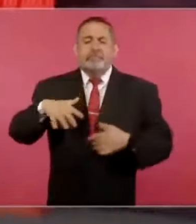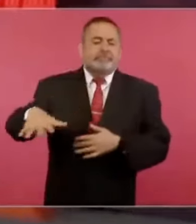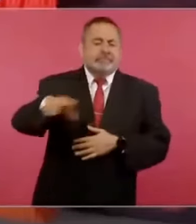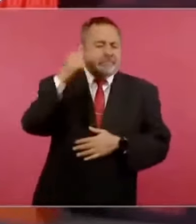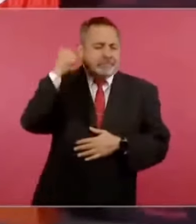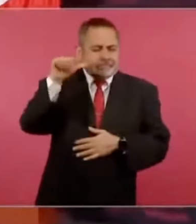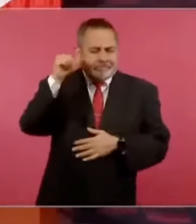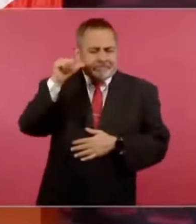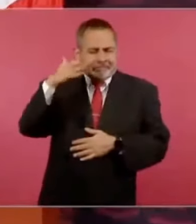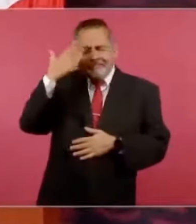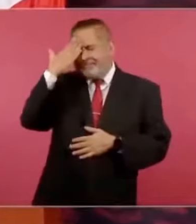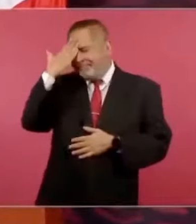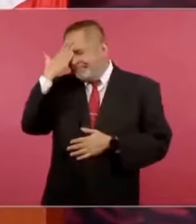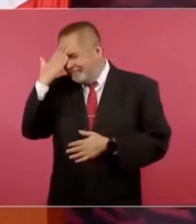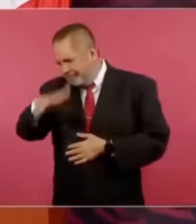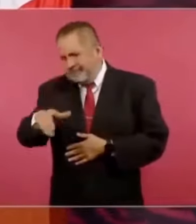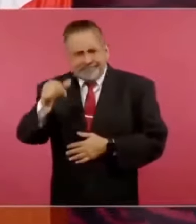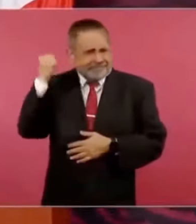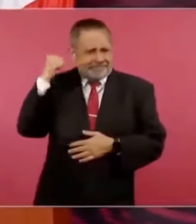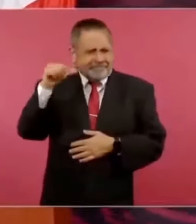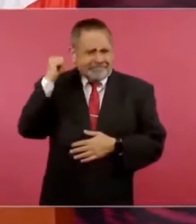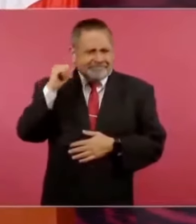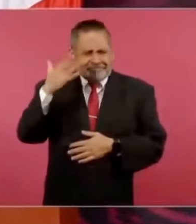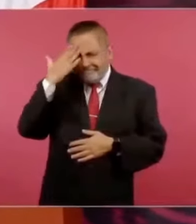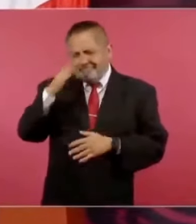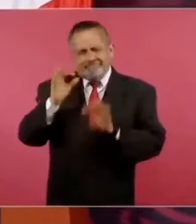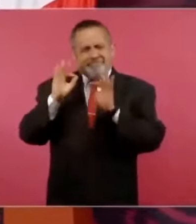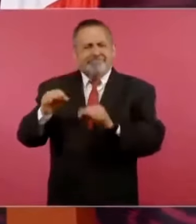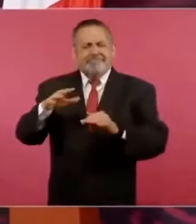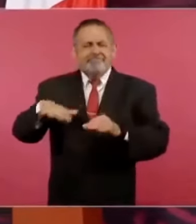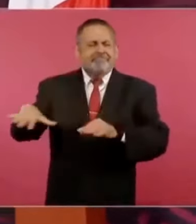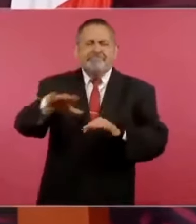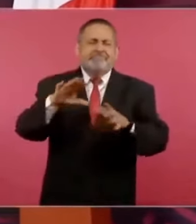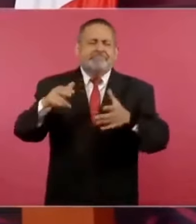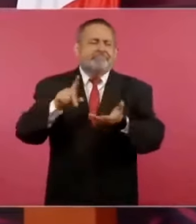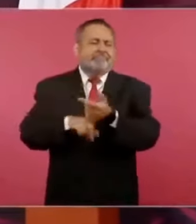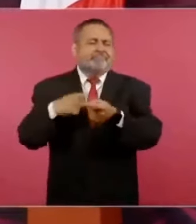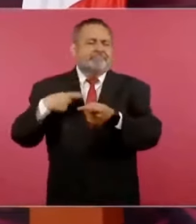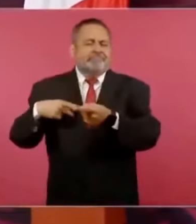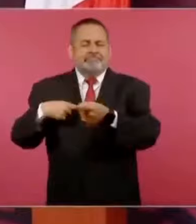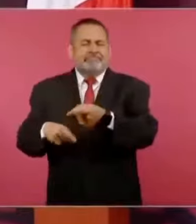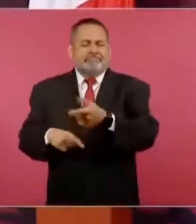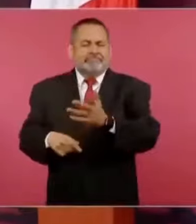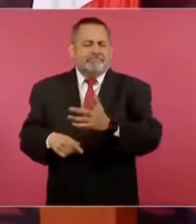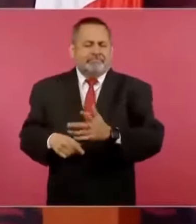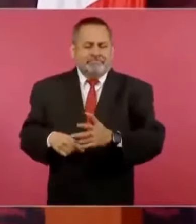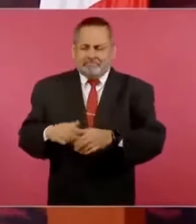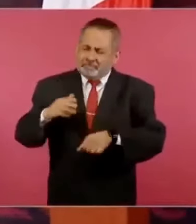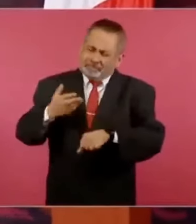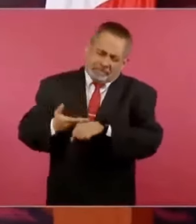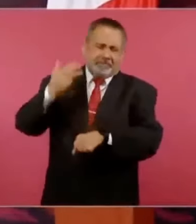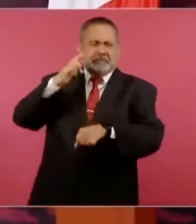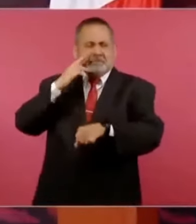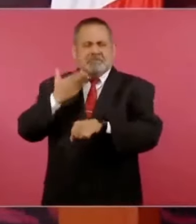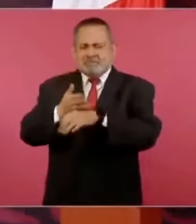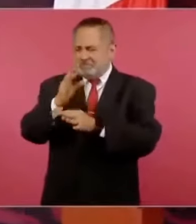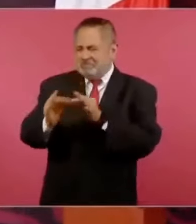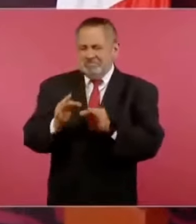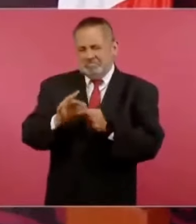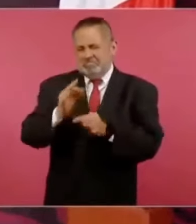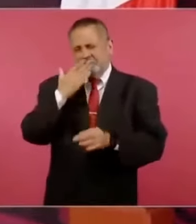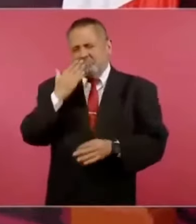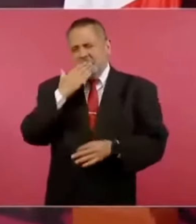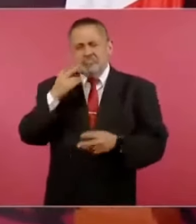porque la gente de Acapulco es muy responsable